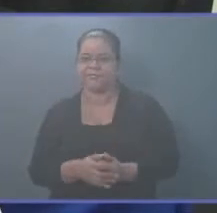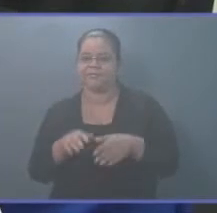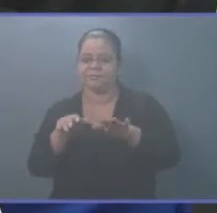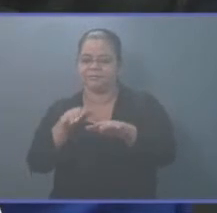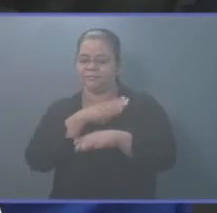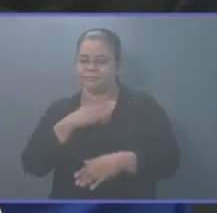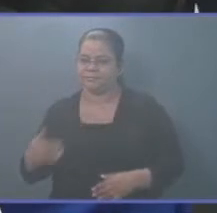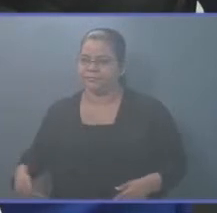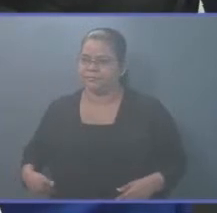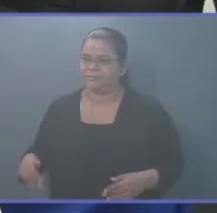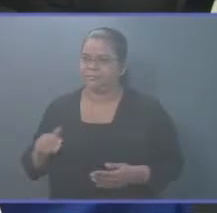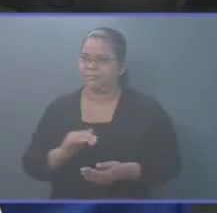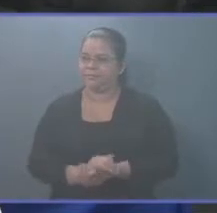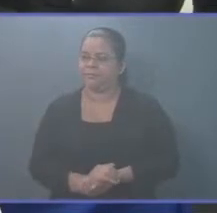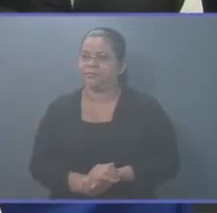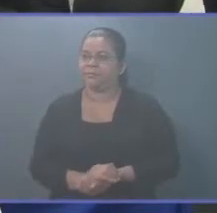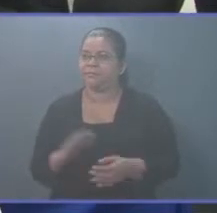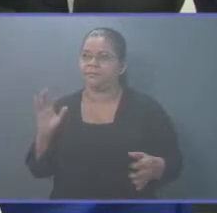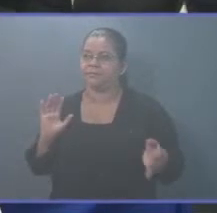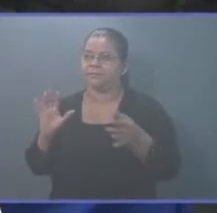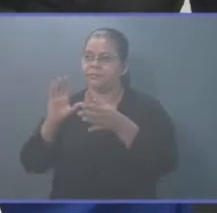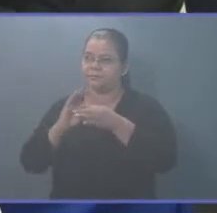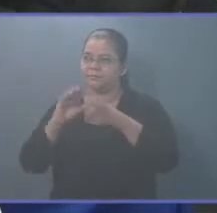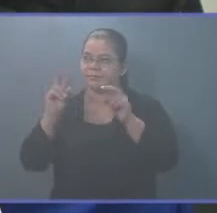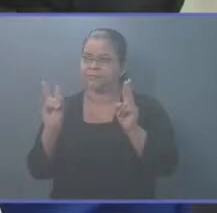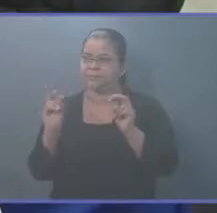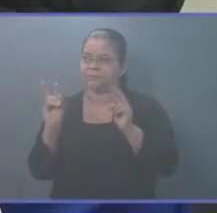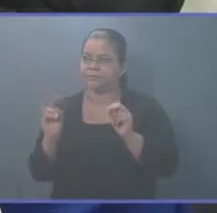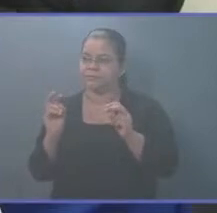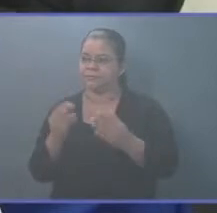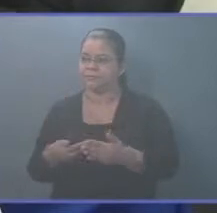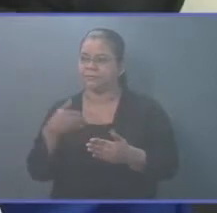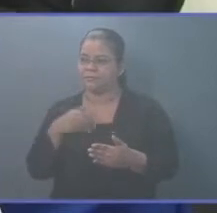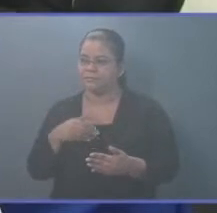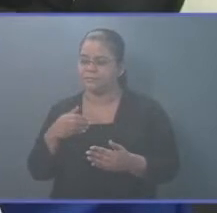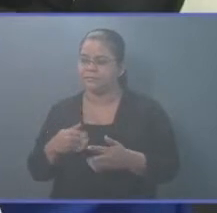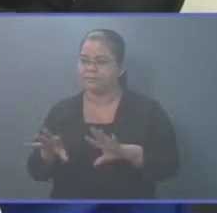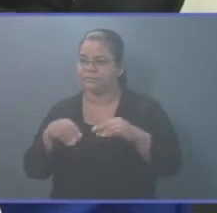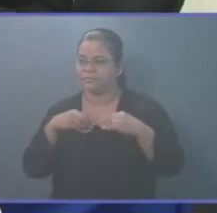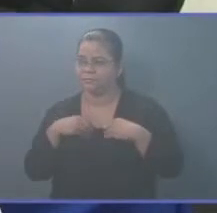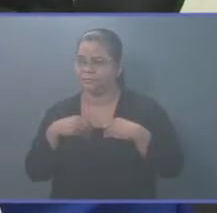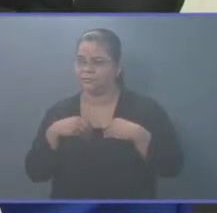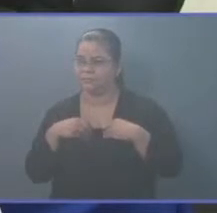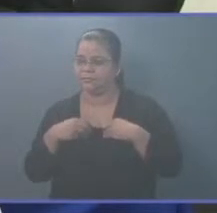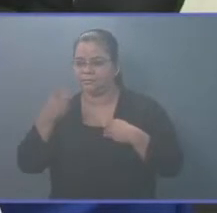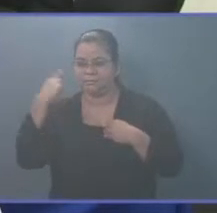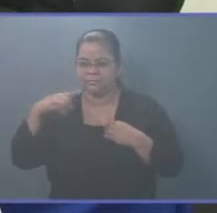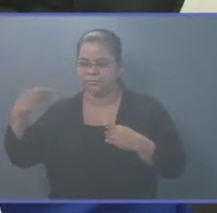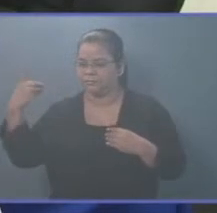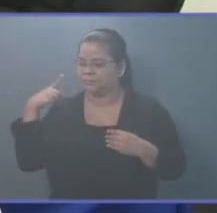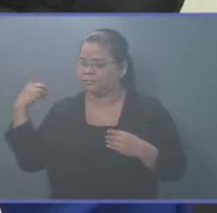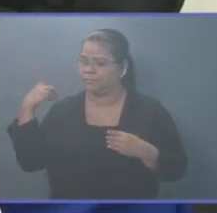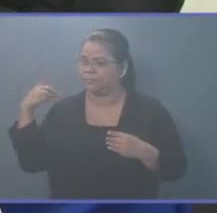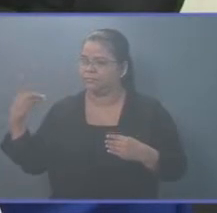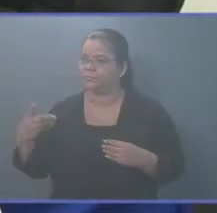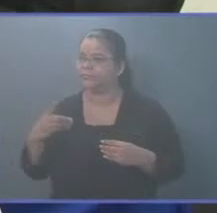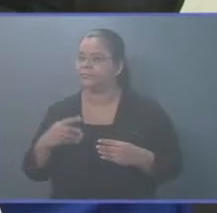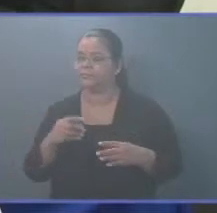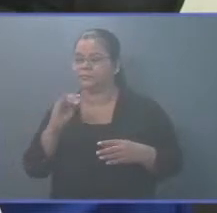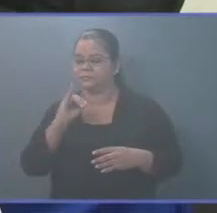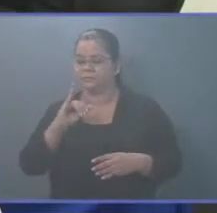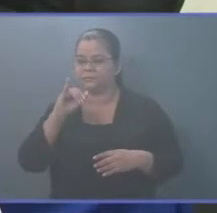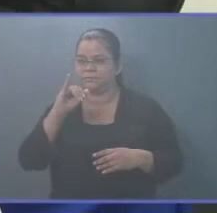Gracias, presidente. En relación a la correspondencia recibida, hay nota del director general interino del